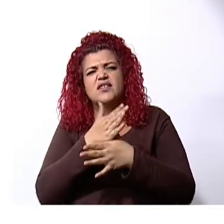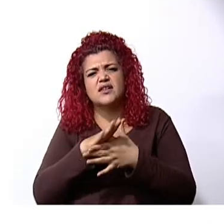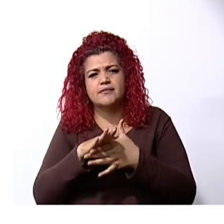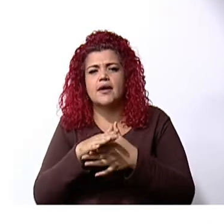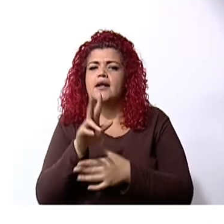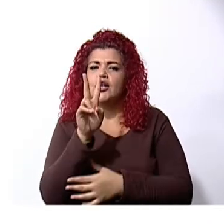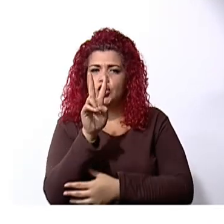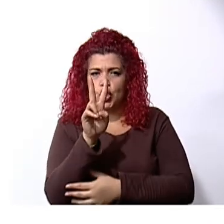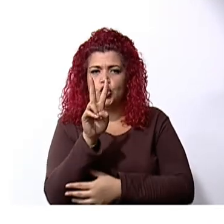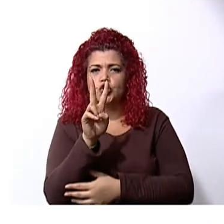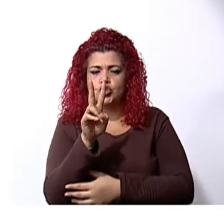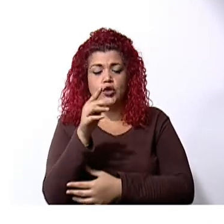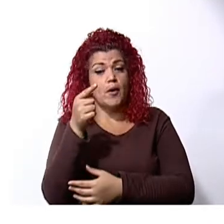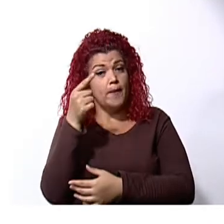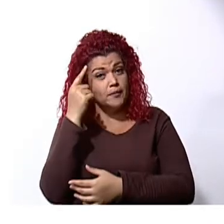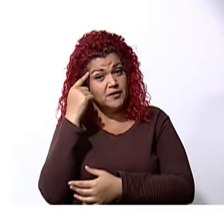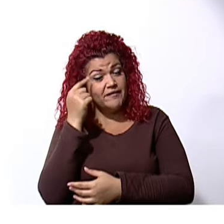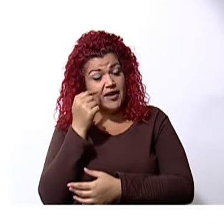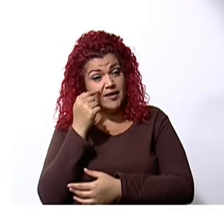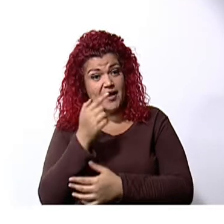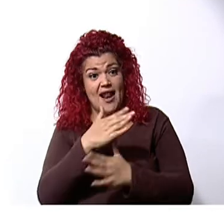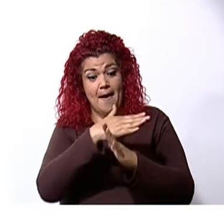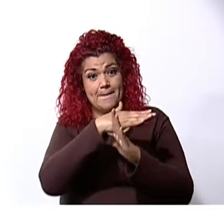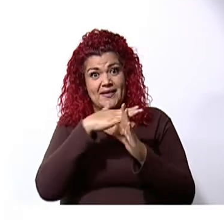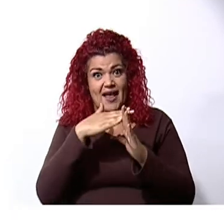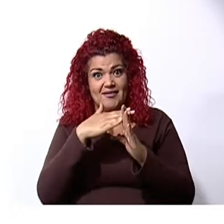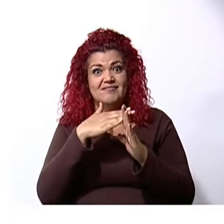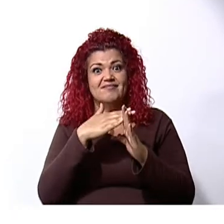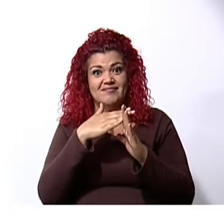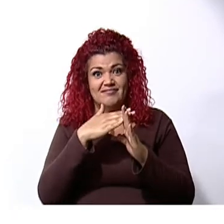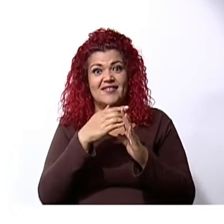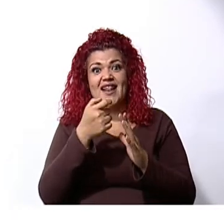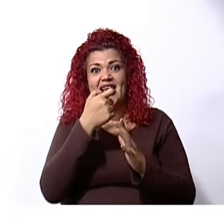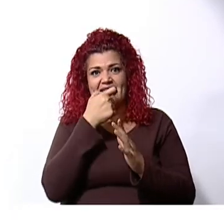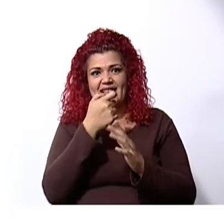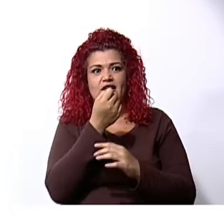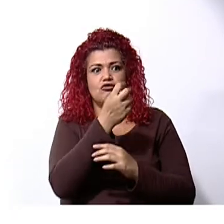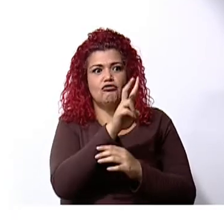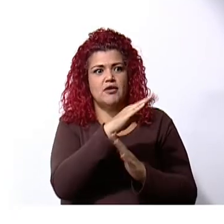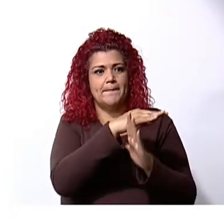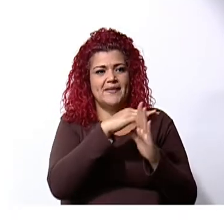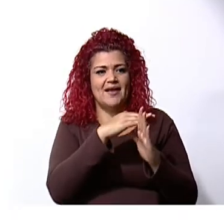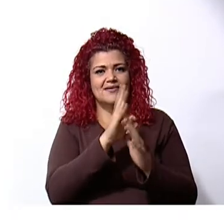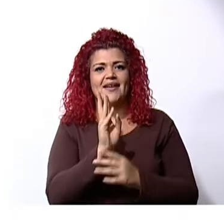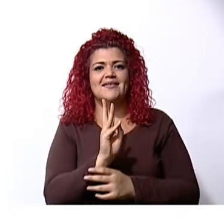Entre 2, porque si ustedes ven, es la mitad de las galletas.